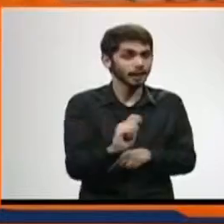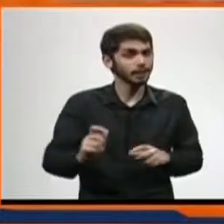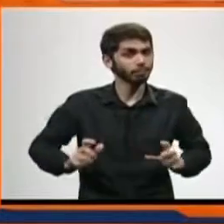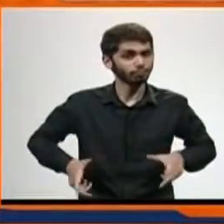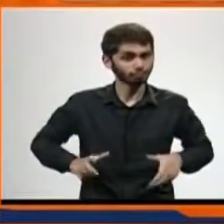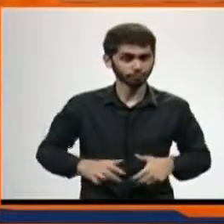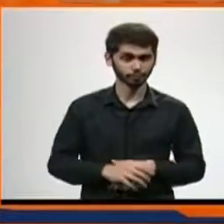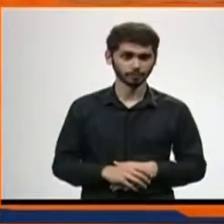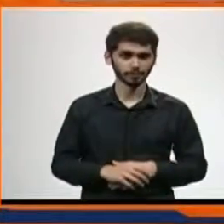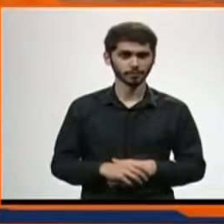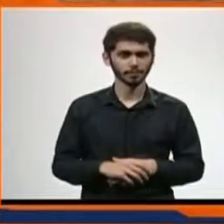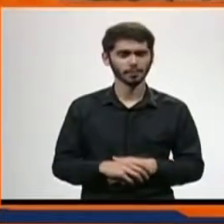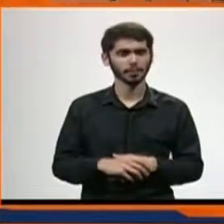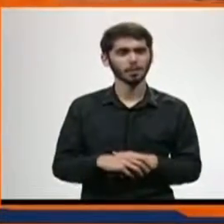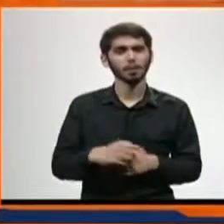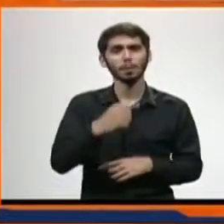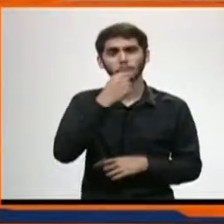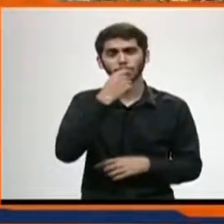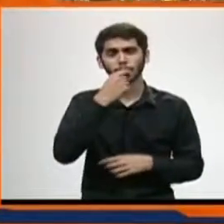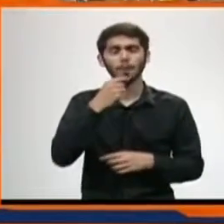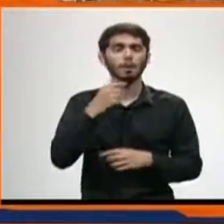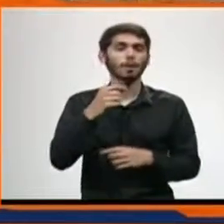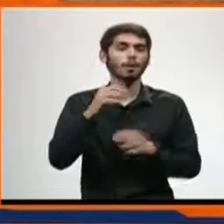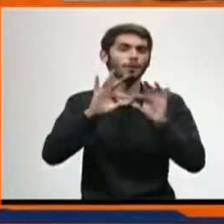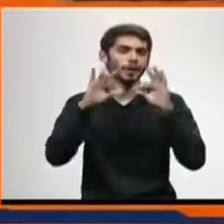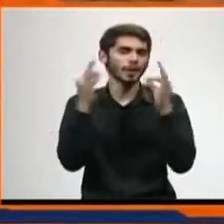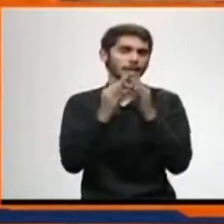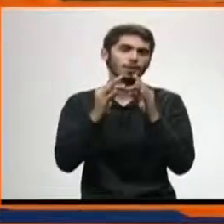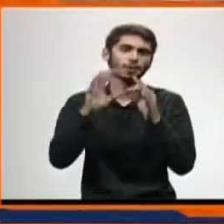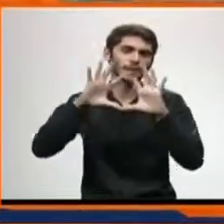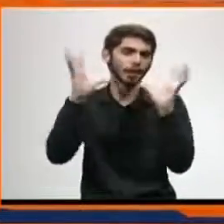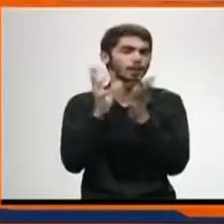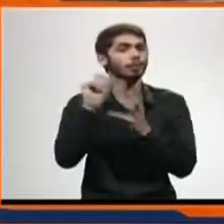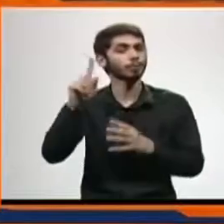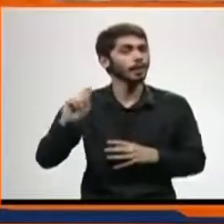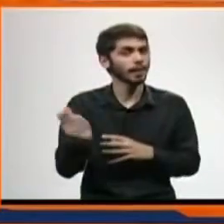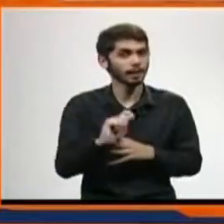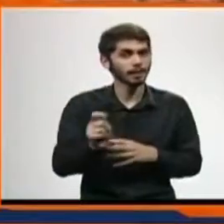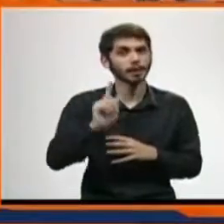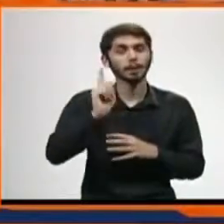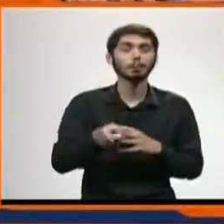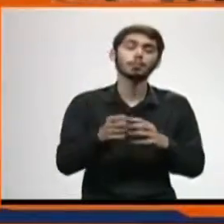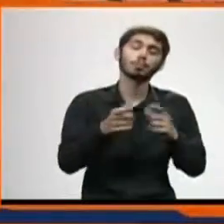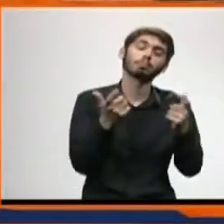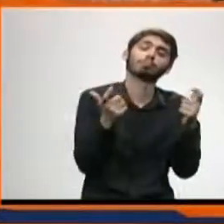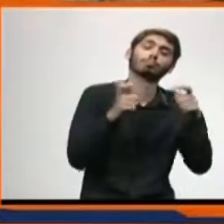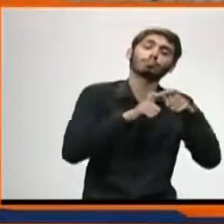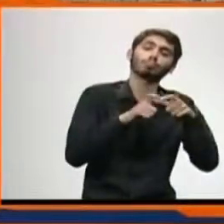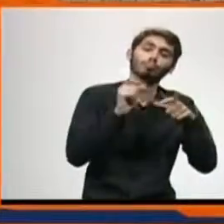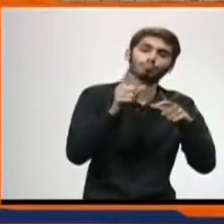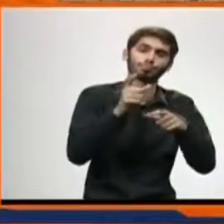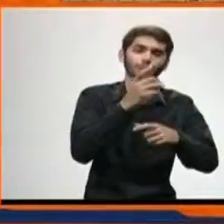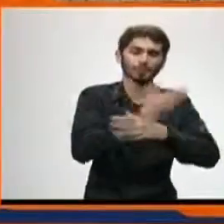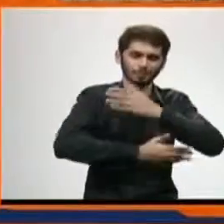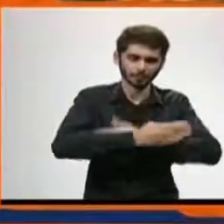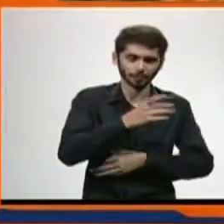fiscalizado por la Federación de tenis y auspiciado por el comité paraolímpico argentino y reunió a